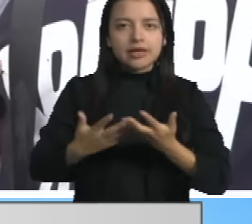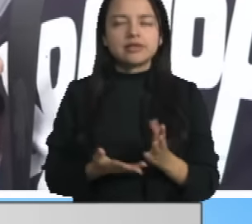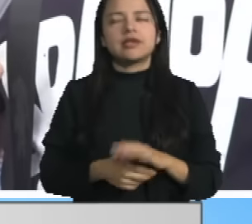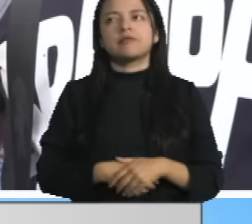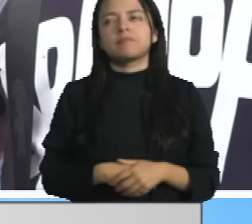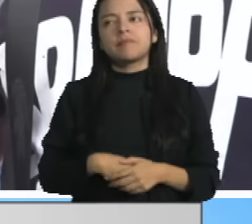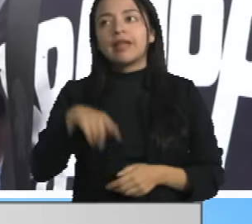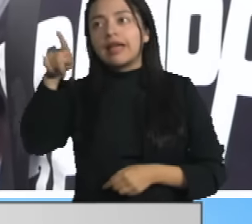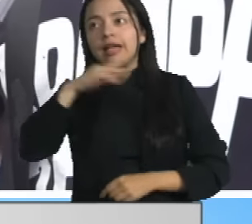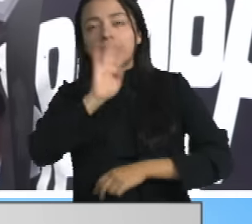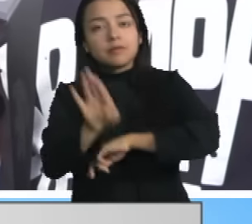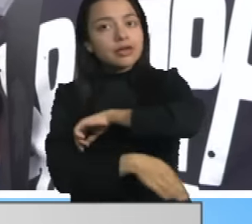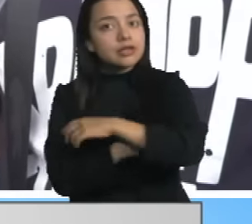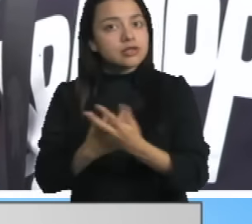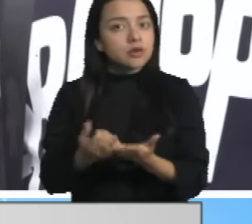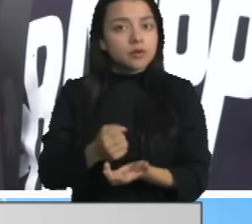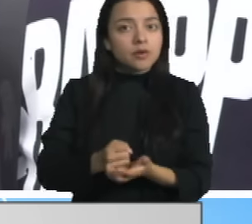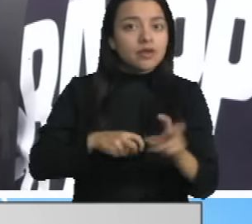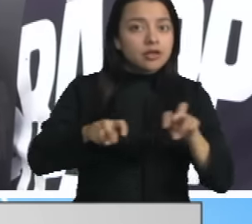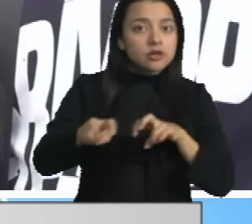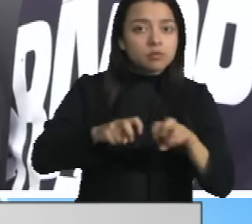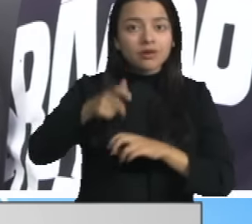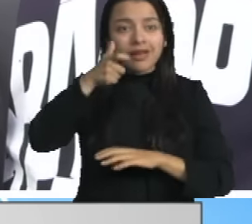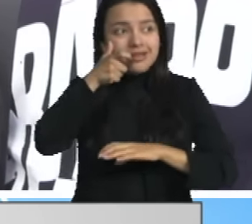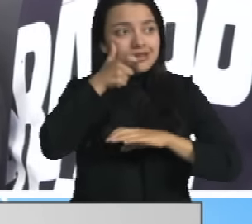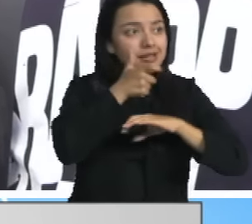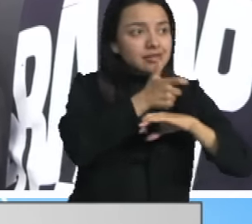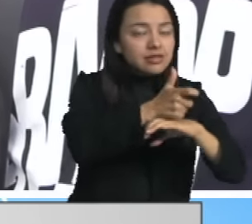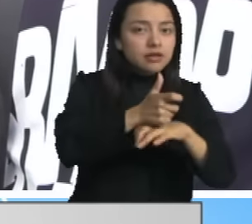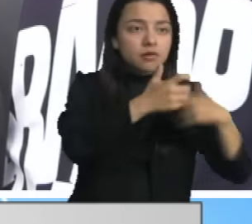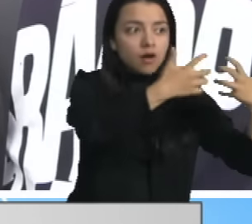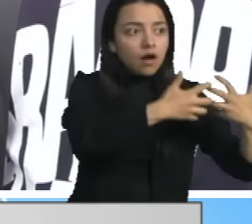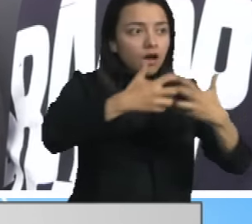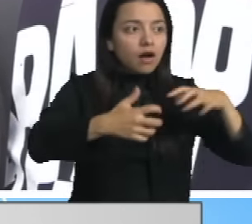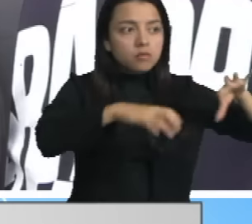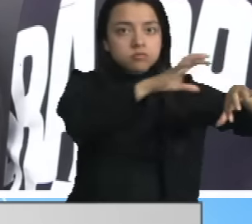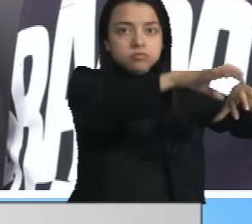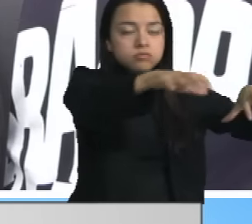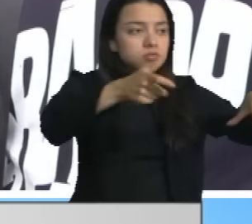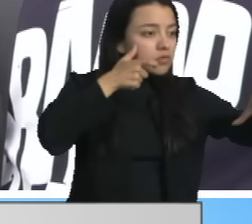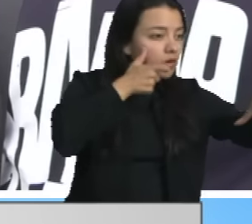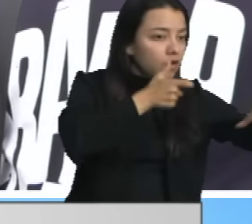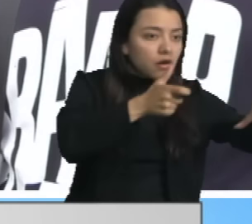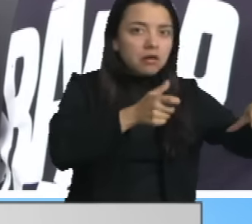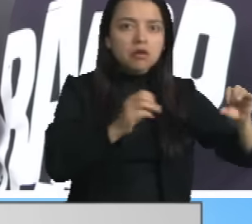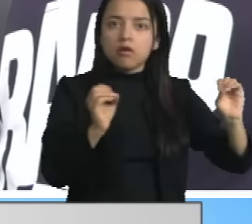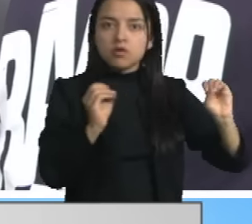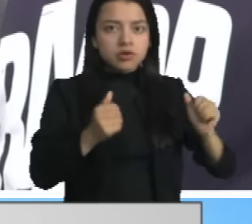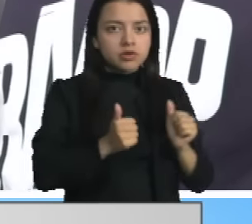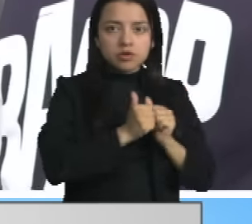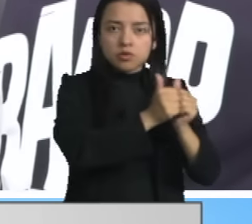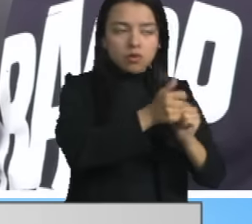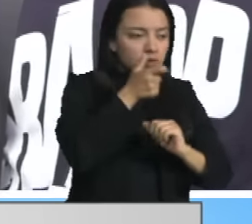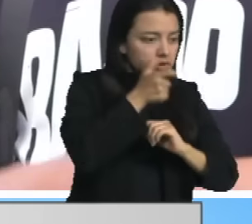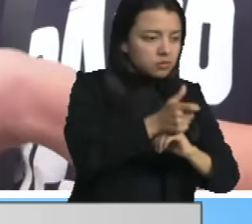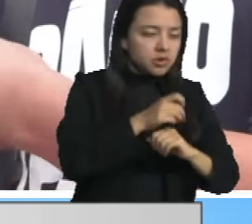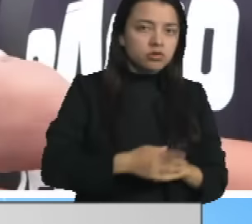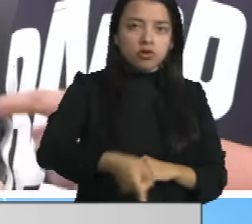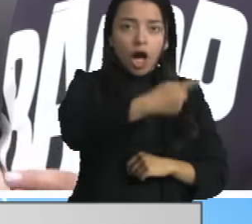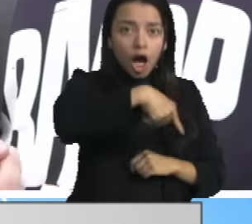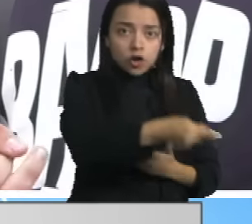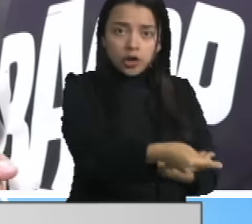Transporte no le está haciendo un seguimiento a las empresas de transporte, que es donde se está quedando la plata del pequeño transportador,